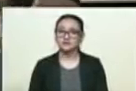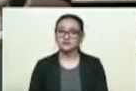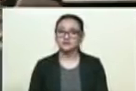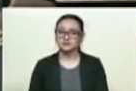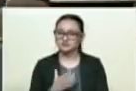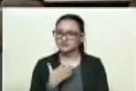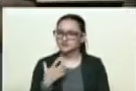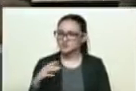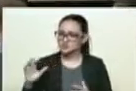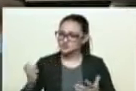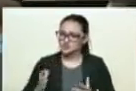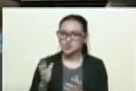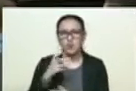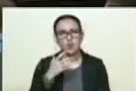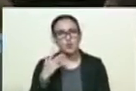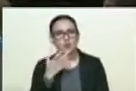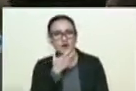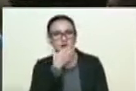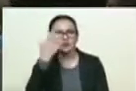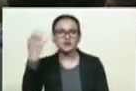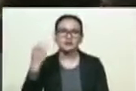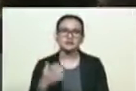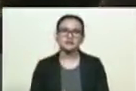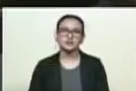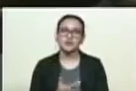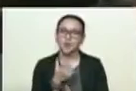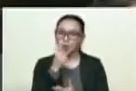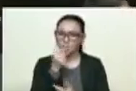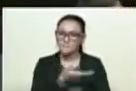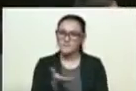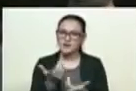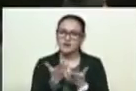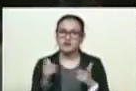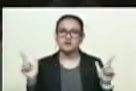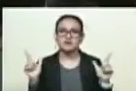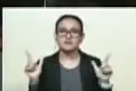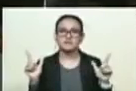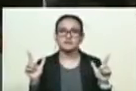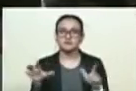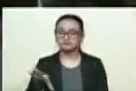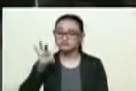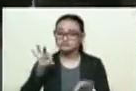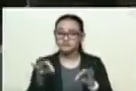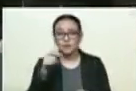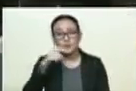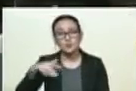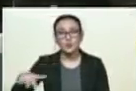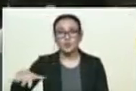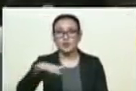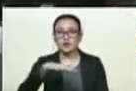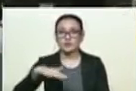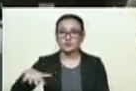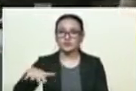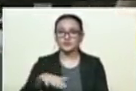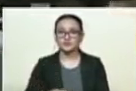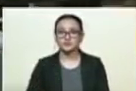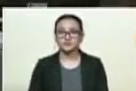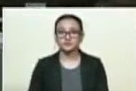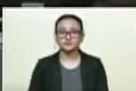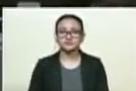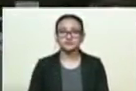grito: tierras libres, hombres libres y elección popular. Pero